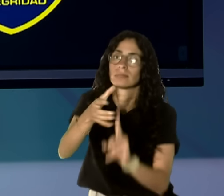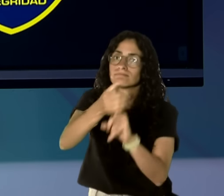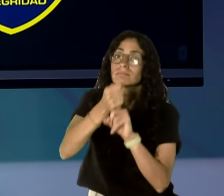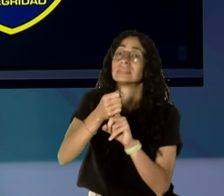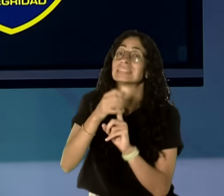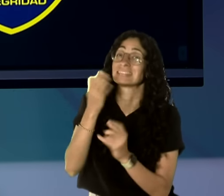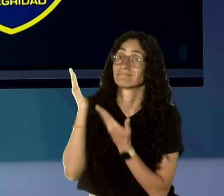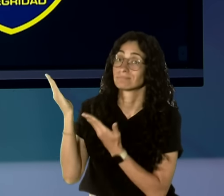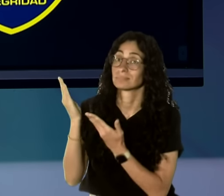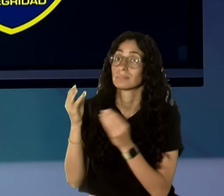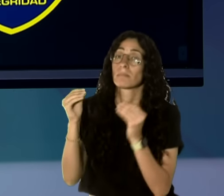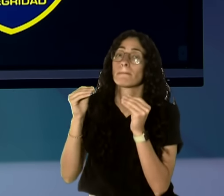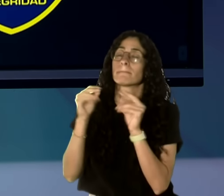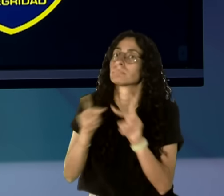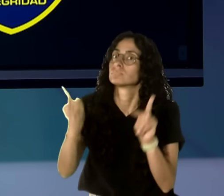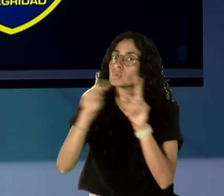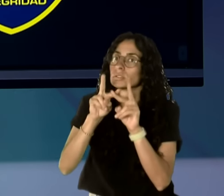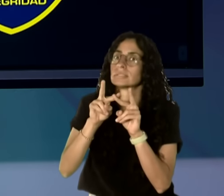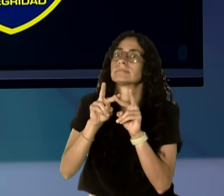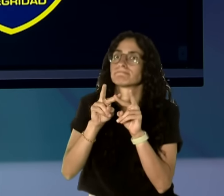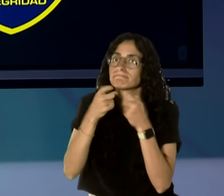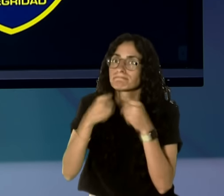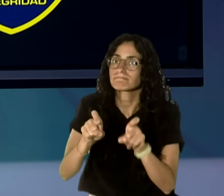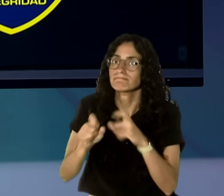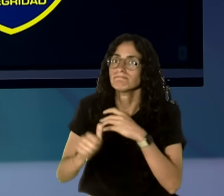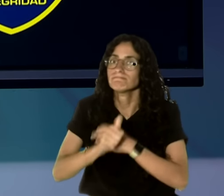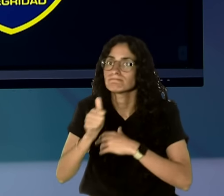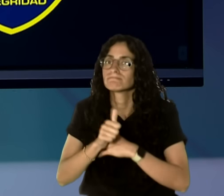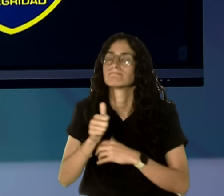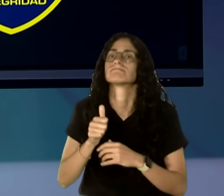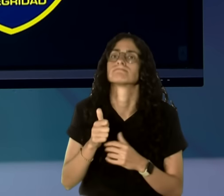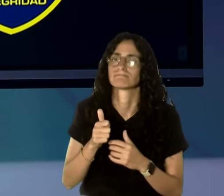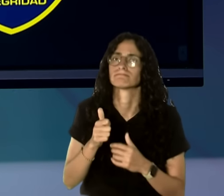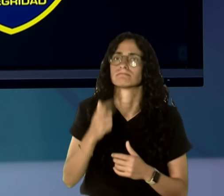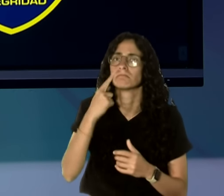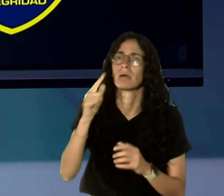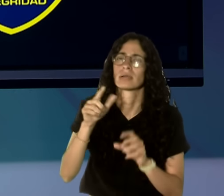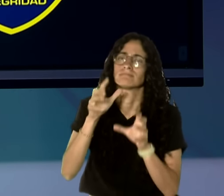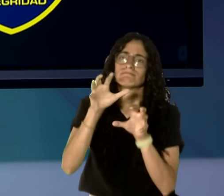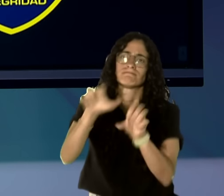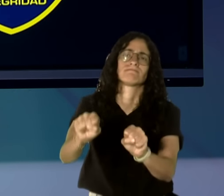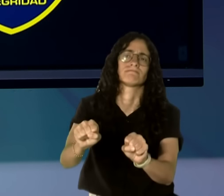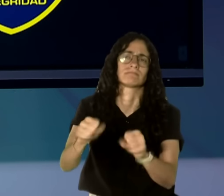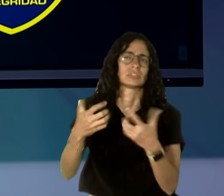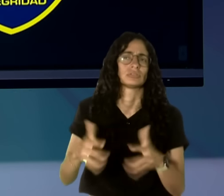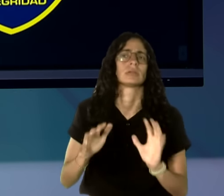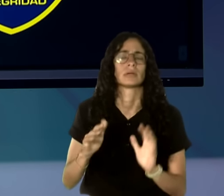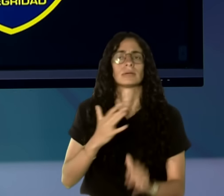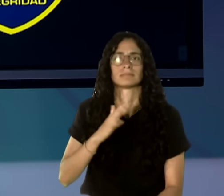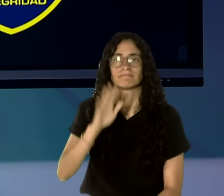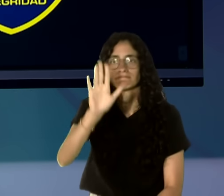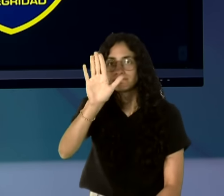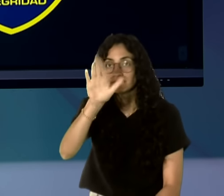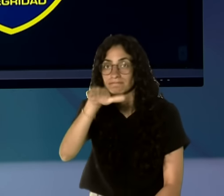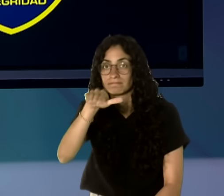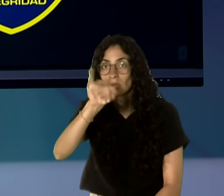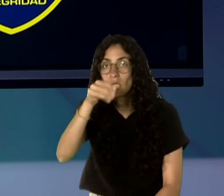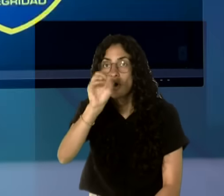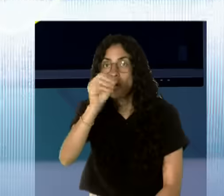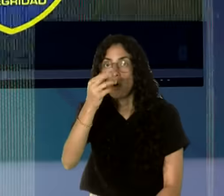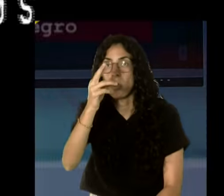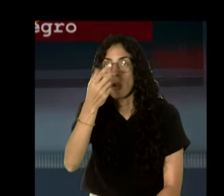peligroso es importante para la investigación Y lograr el arresto de este individuo pero Jorge yamil